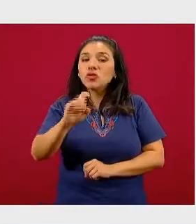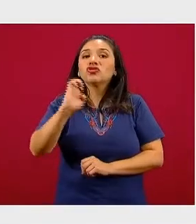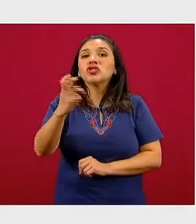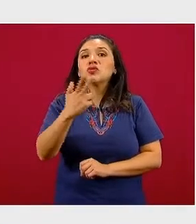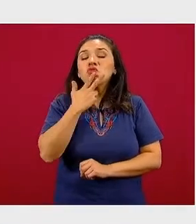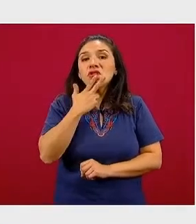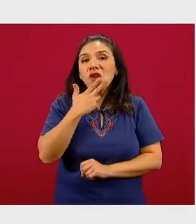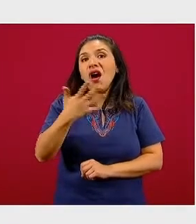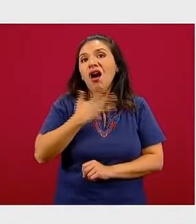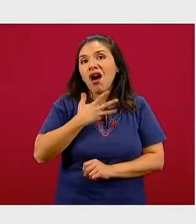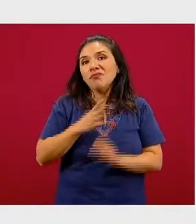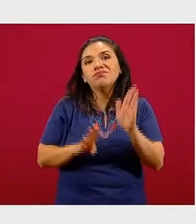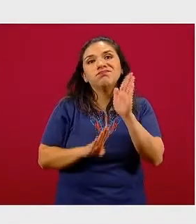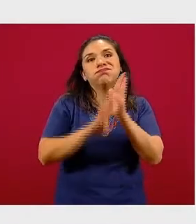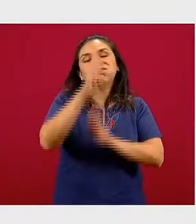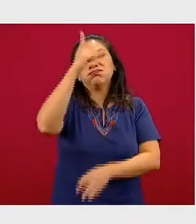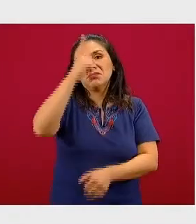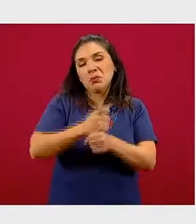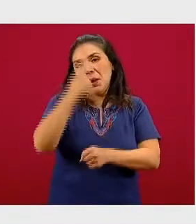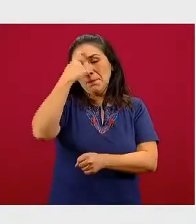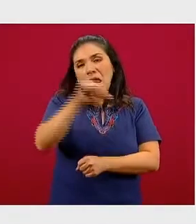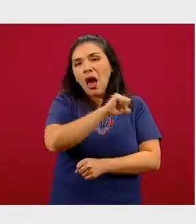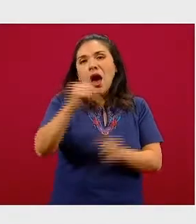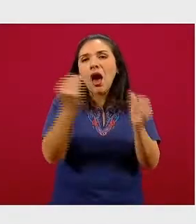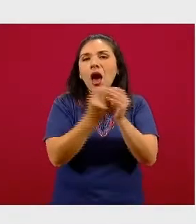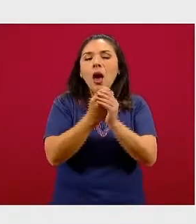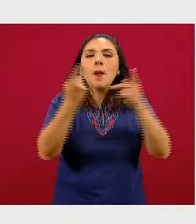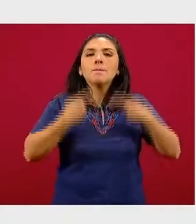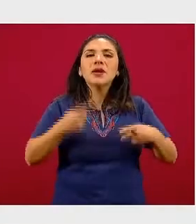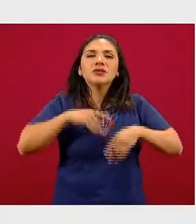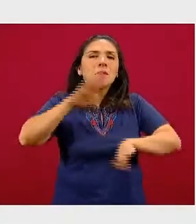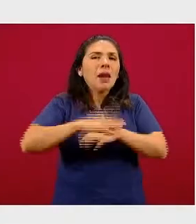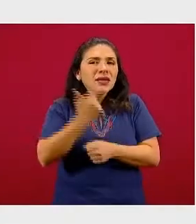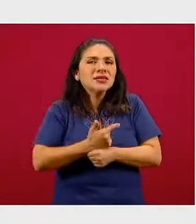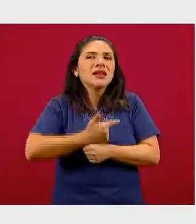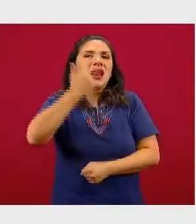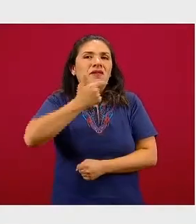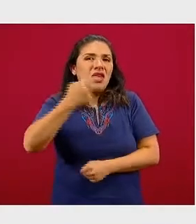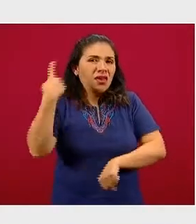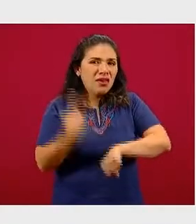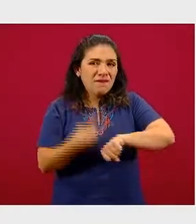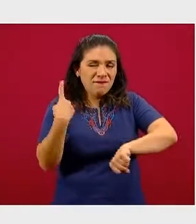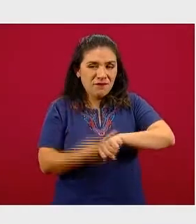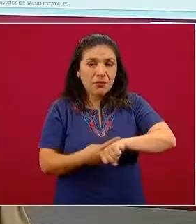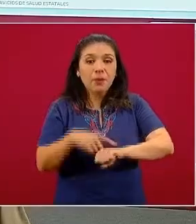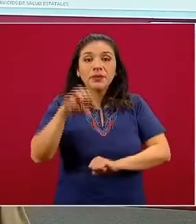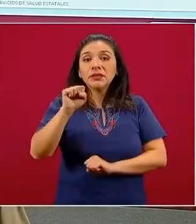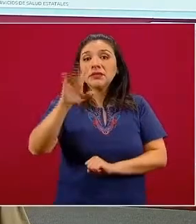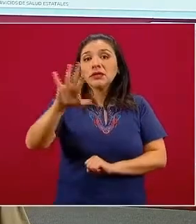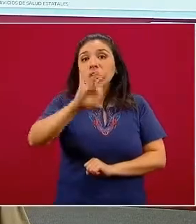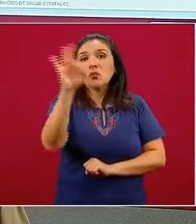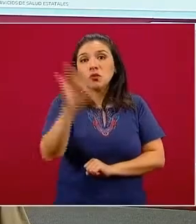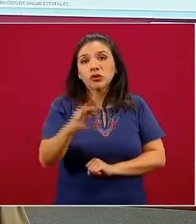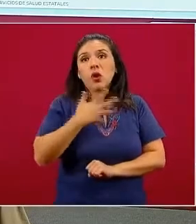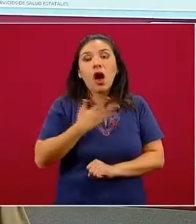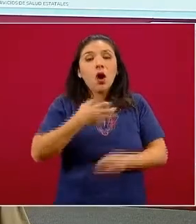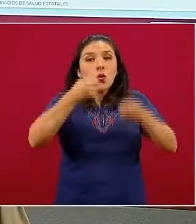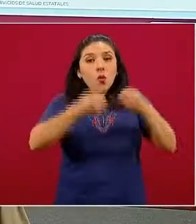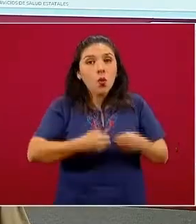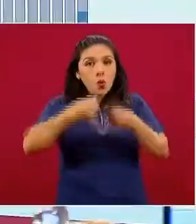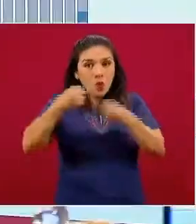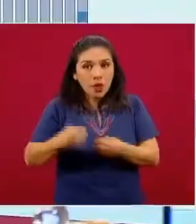también para camas de personas destinadas a personas críticamente enfermas, 65% están